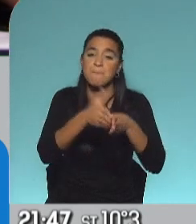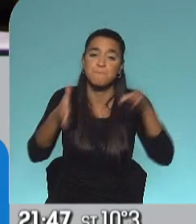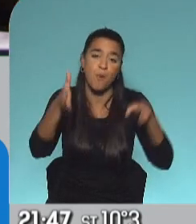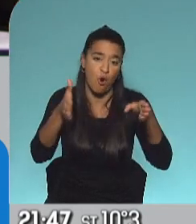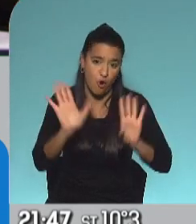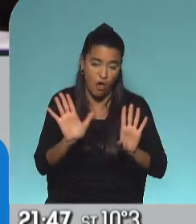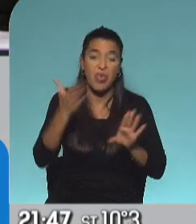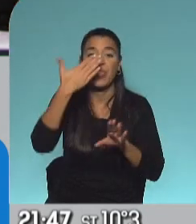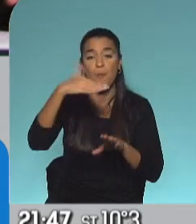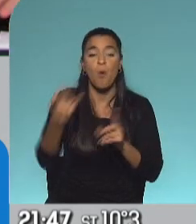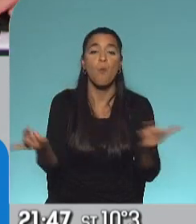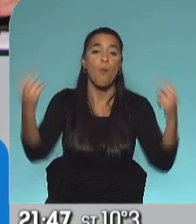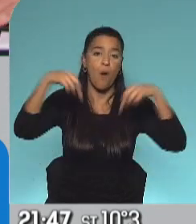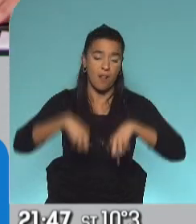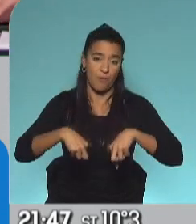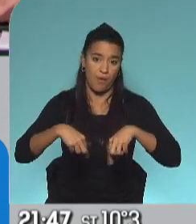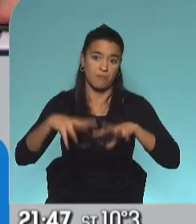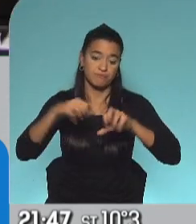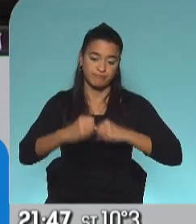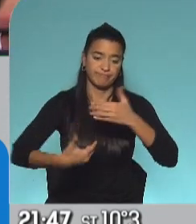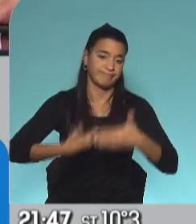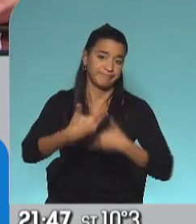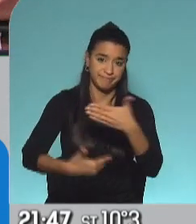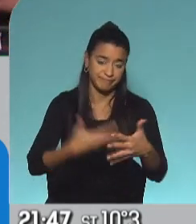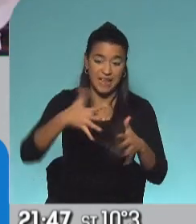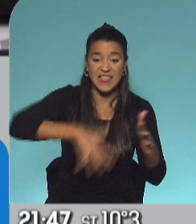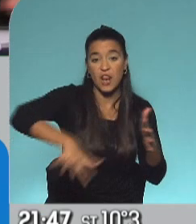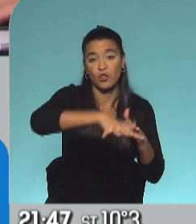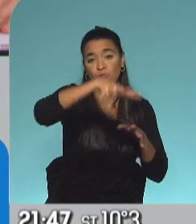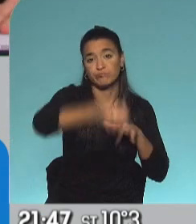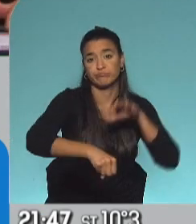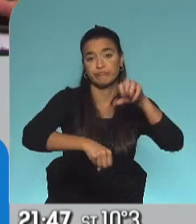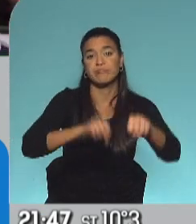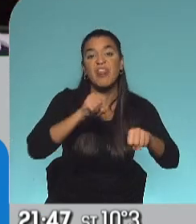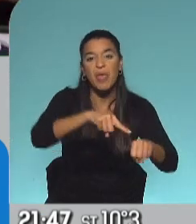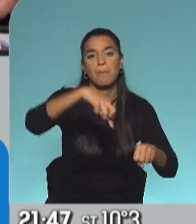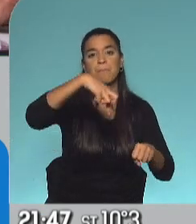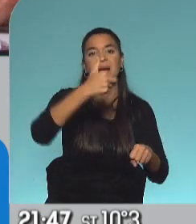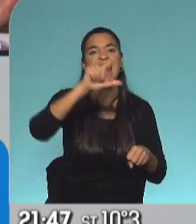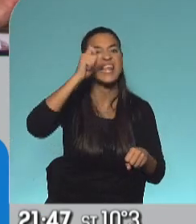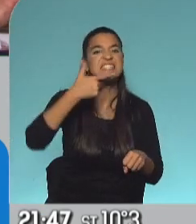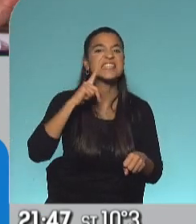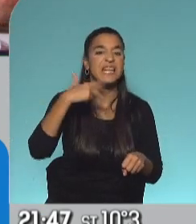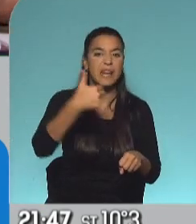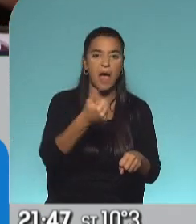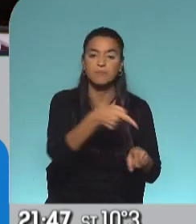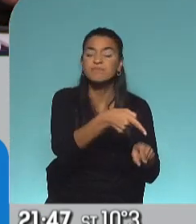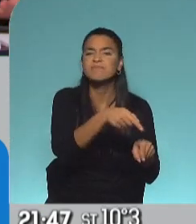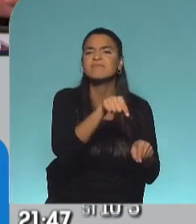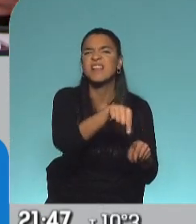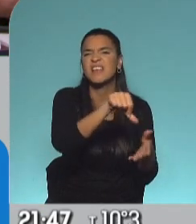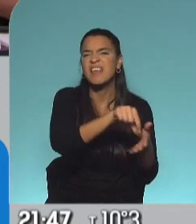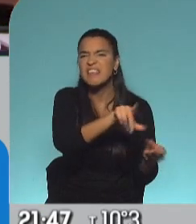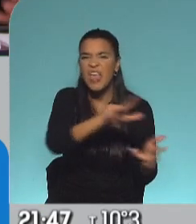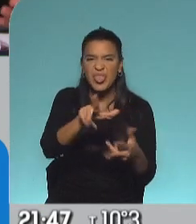tiempo, pero después volver a avanzar con los territorios palestinos. ¿Qué es lo que dice Palestina? Y acá es el